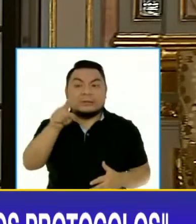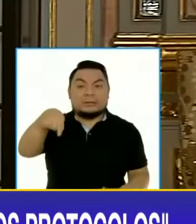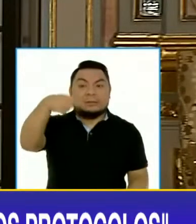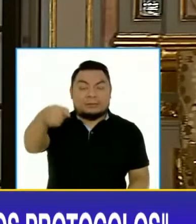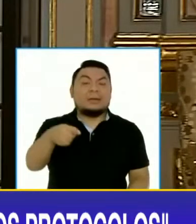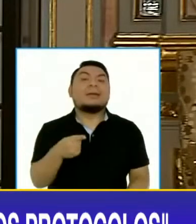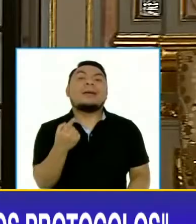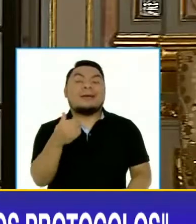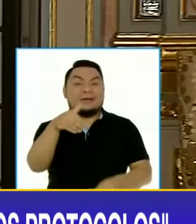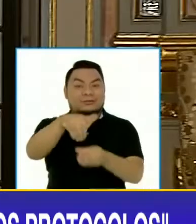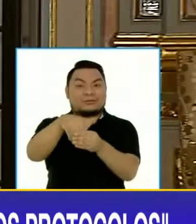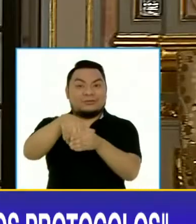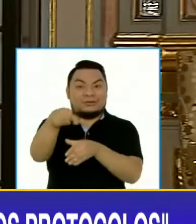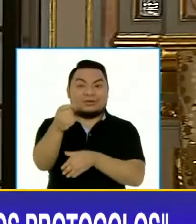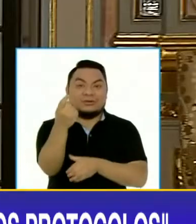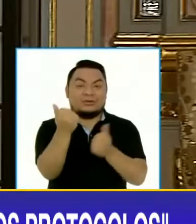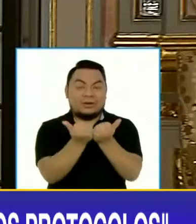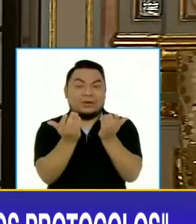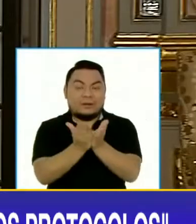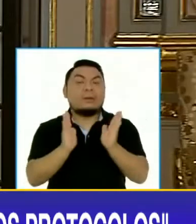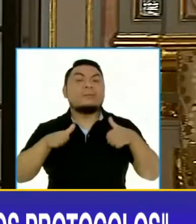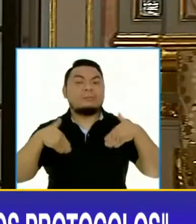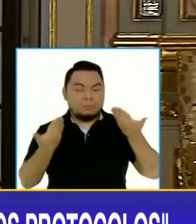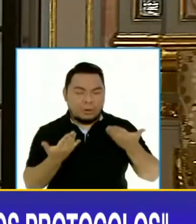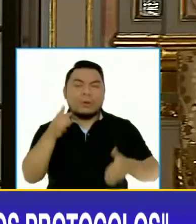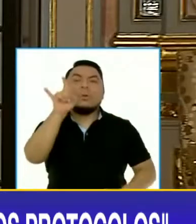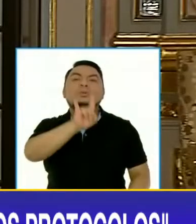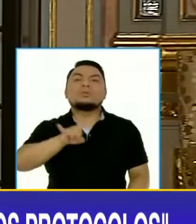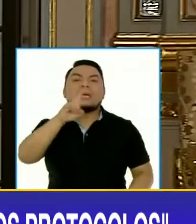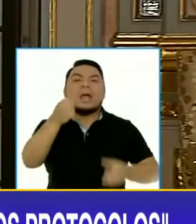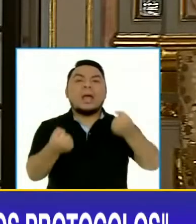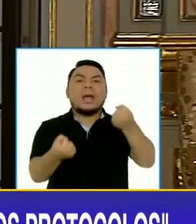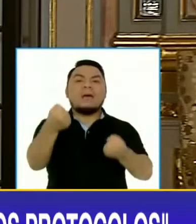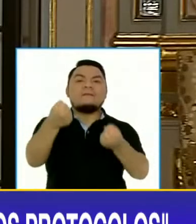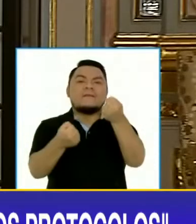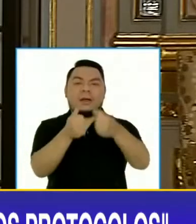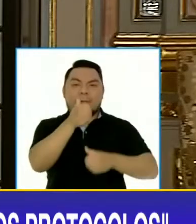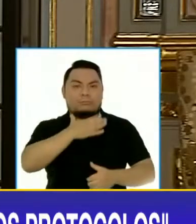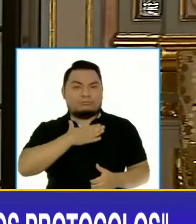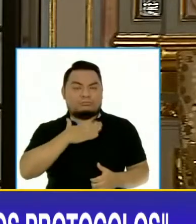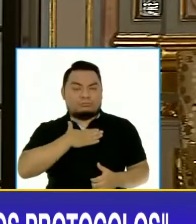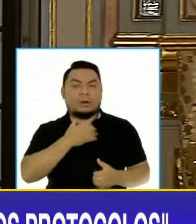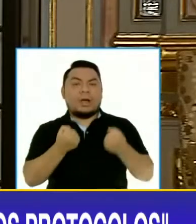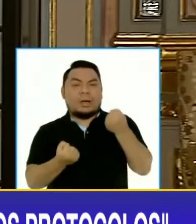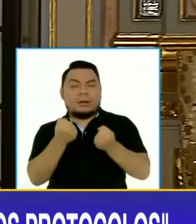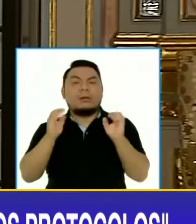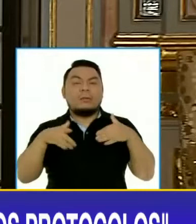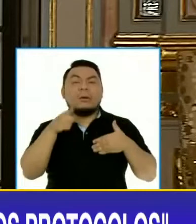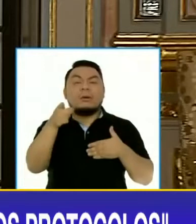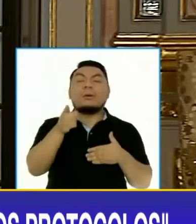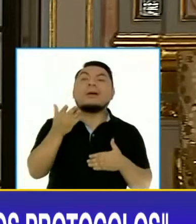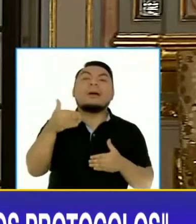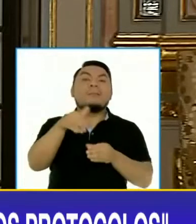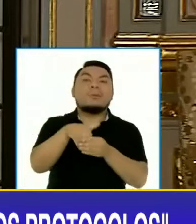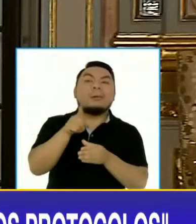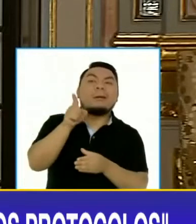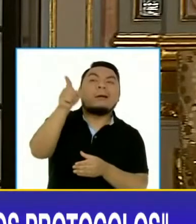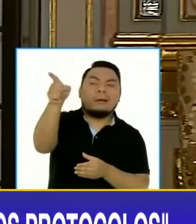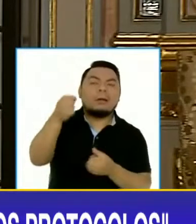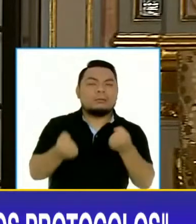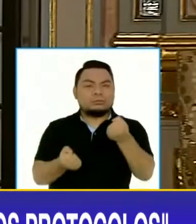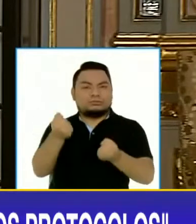de la jornada electoral se podrá usar vehículos particulares para que los ciudadanos se desplacen a su centro de